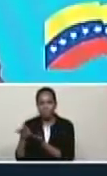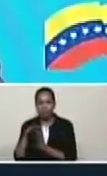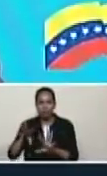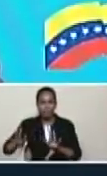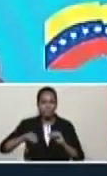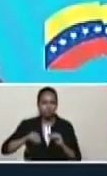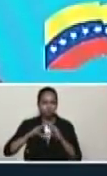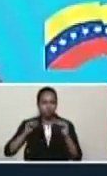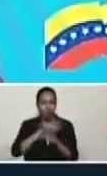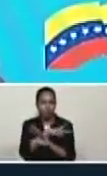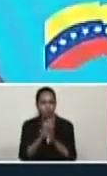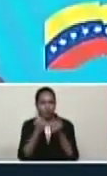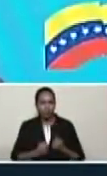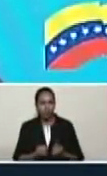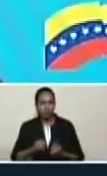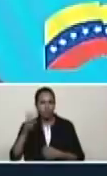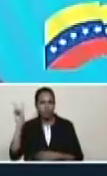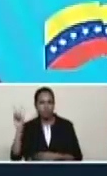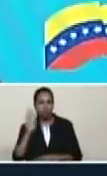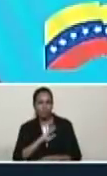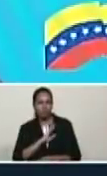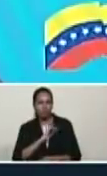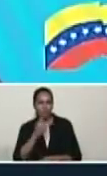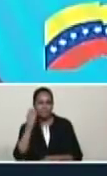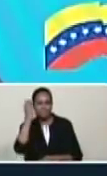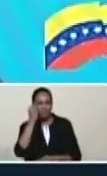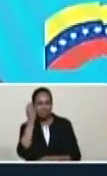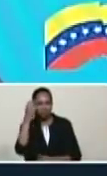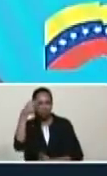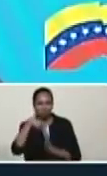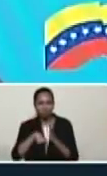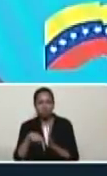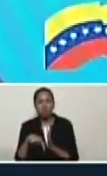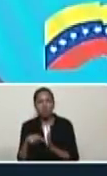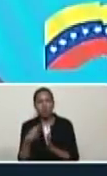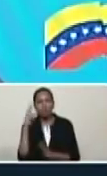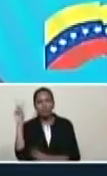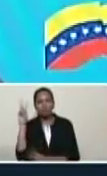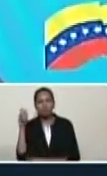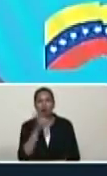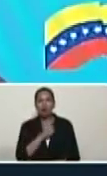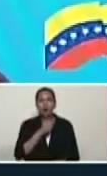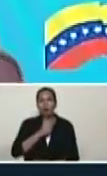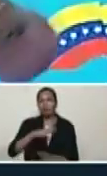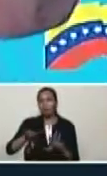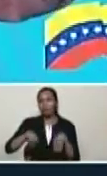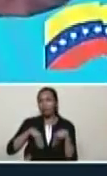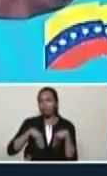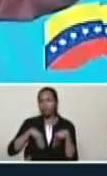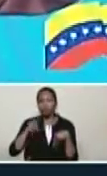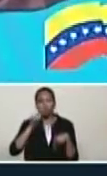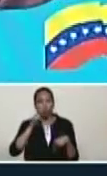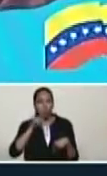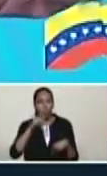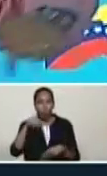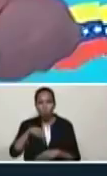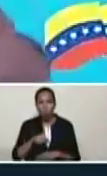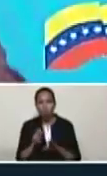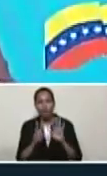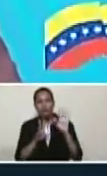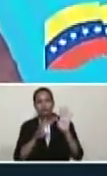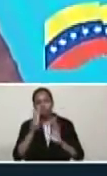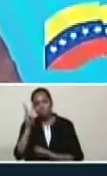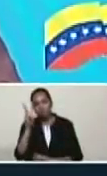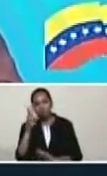país, creyendo a la oligarquía que Venezuela iba a soportar eso. 12 de abril, un día como hoy, a esta misma